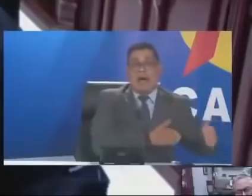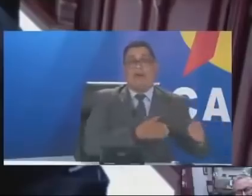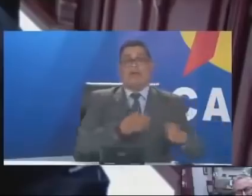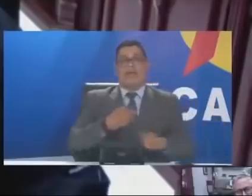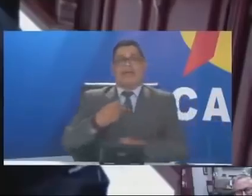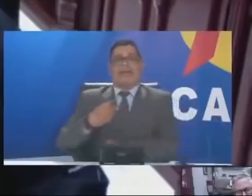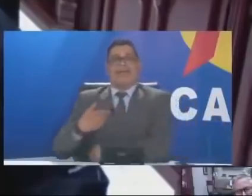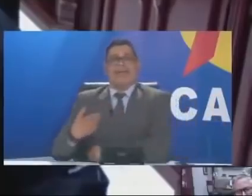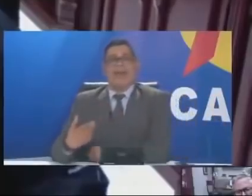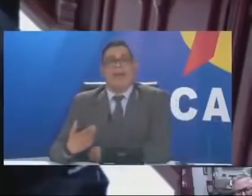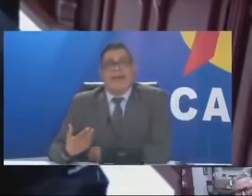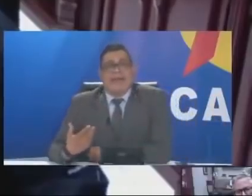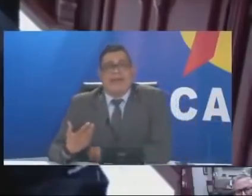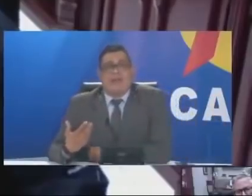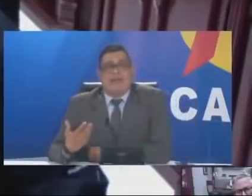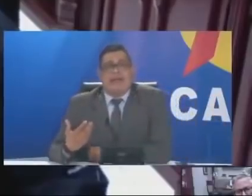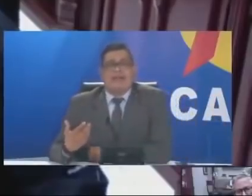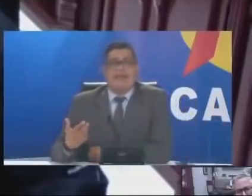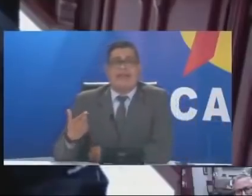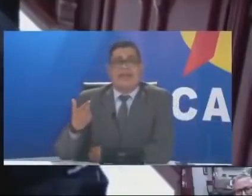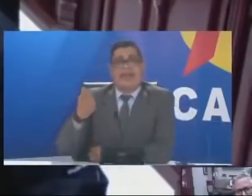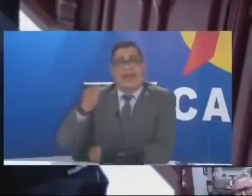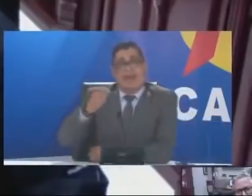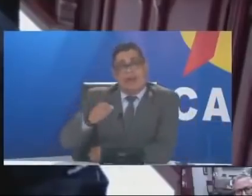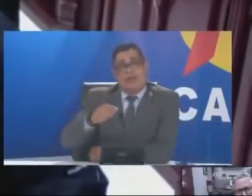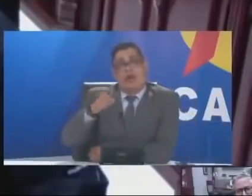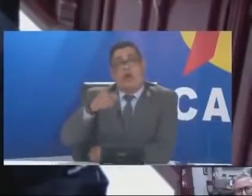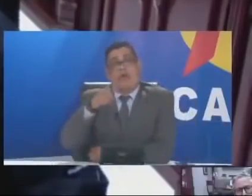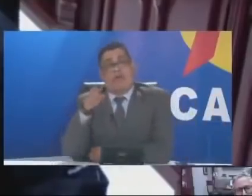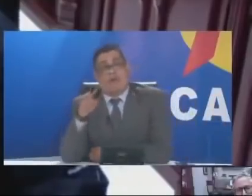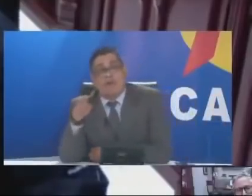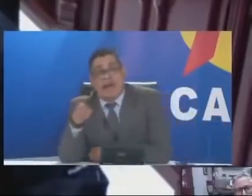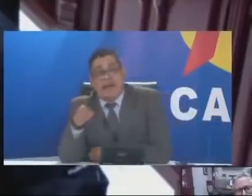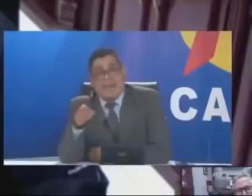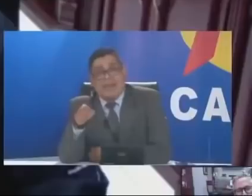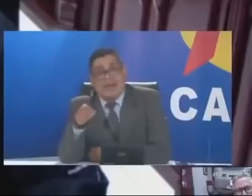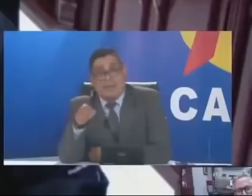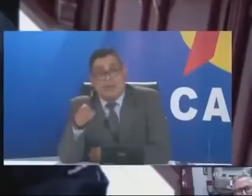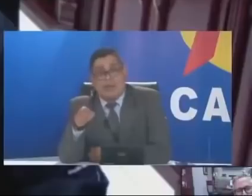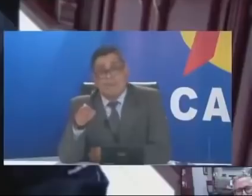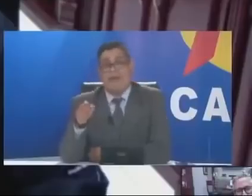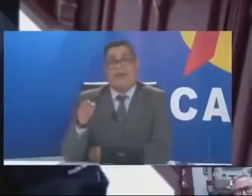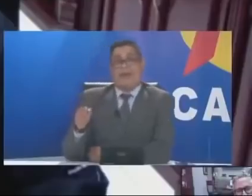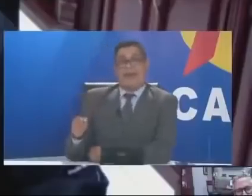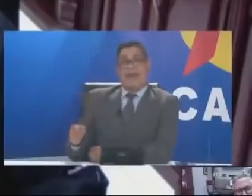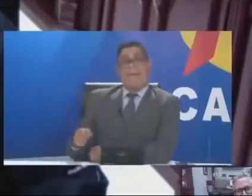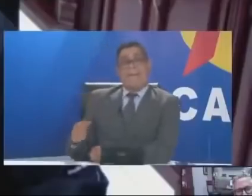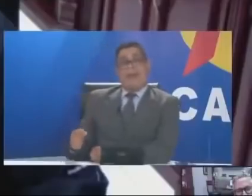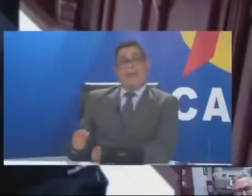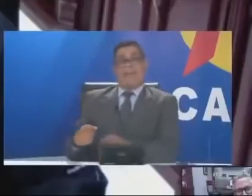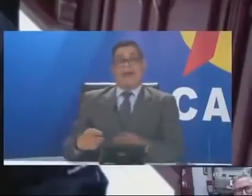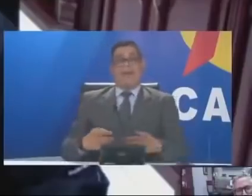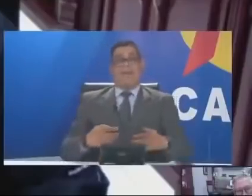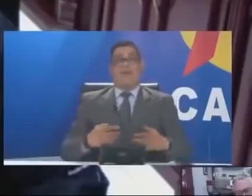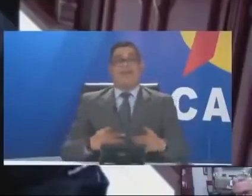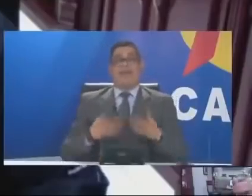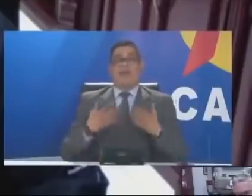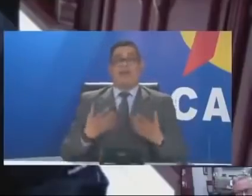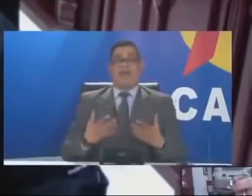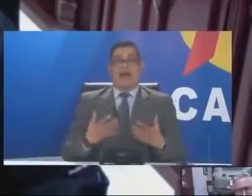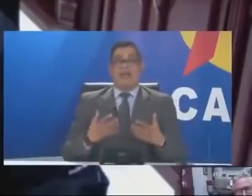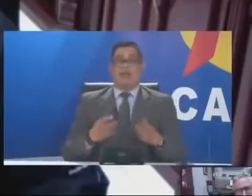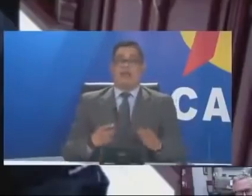diputados que tengan maneras de comunicarse y que la educación o la formación académica que posee la emplean para